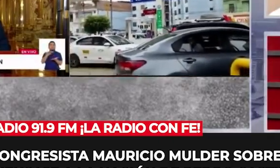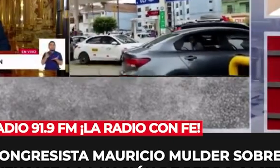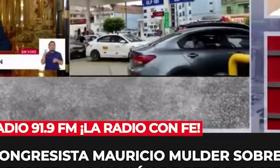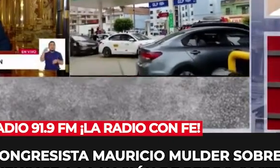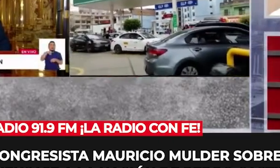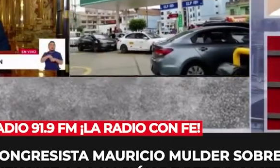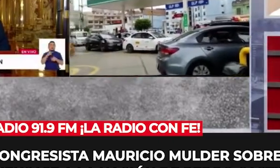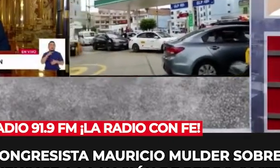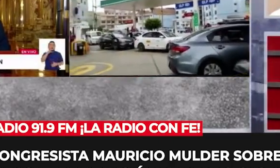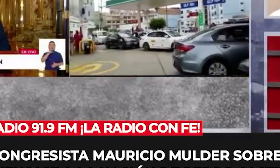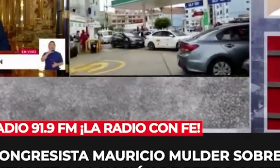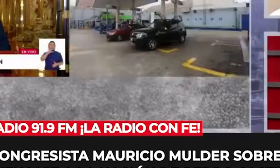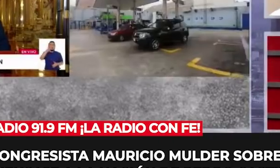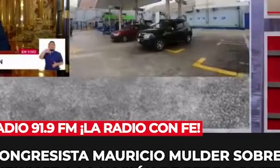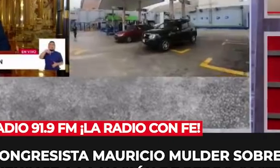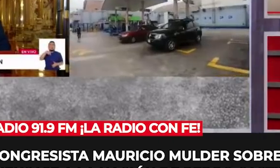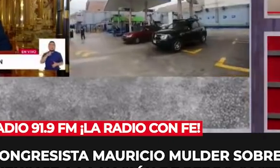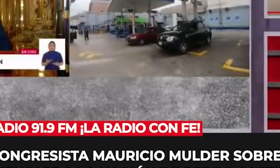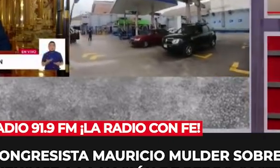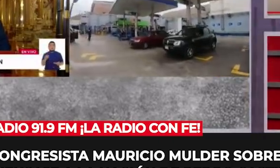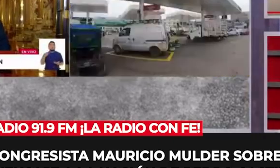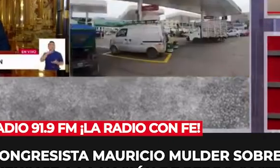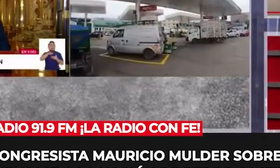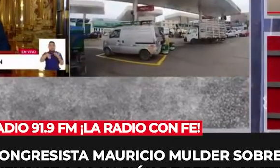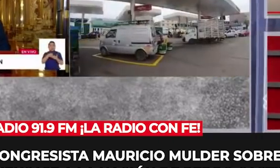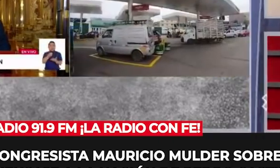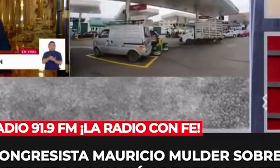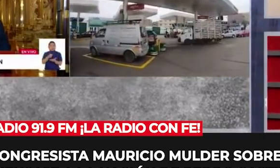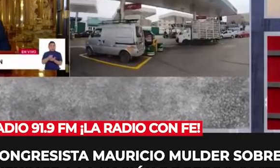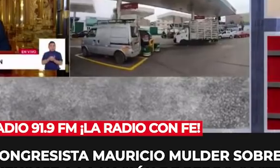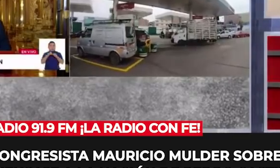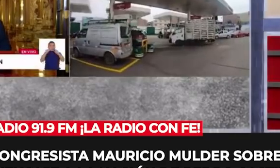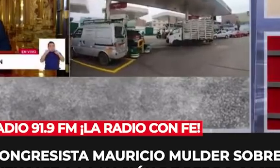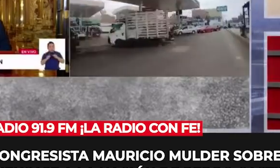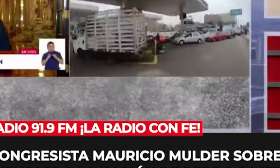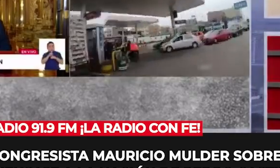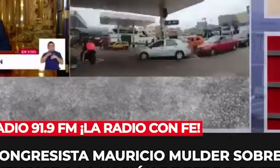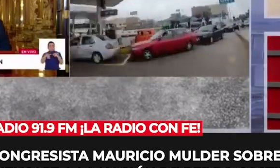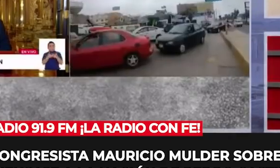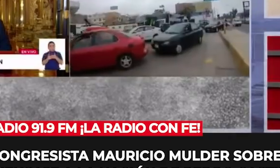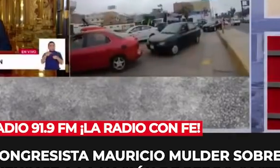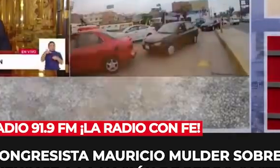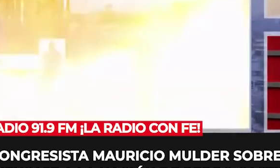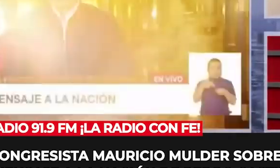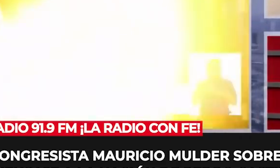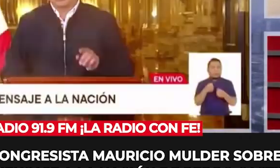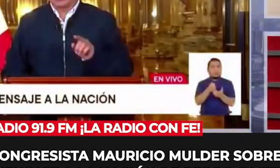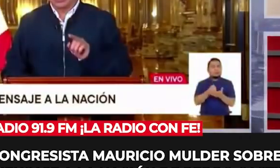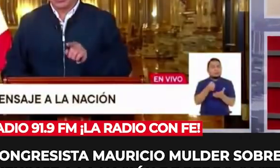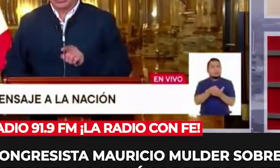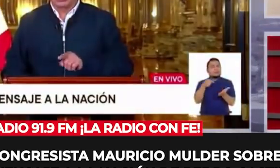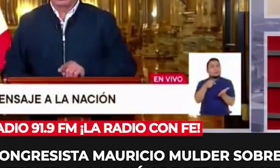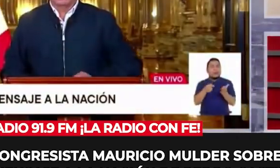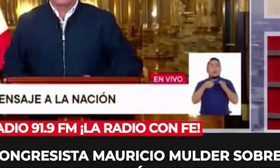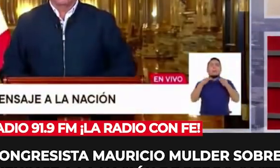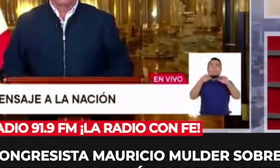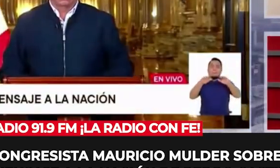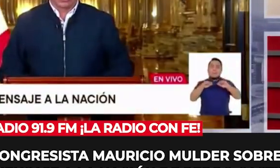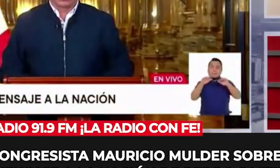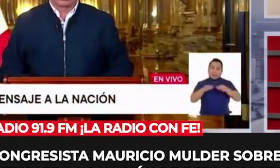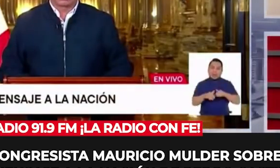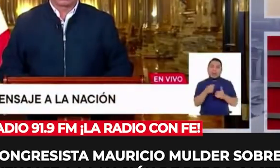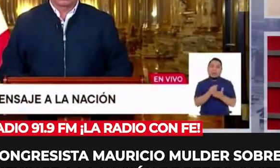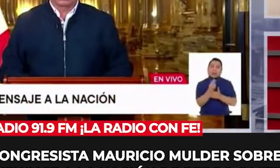político, solo cabe la bronca. Y entonces el país va a terminar siendo caloneado por todos estos grupos de